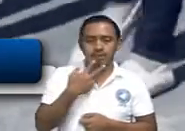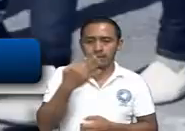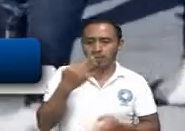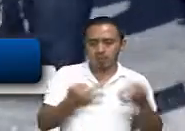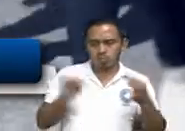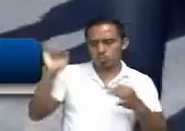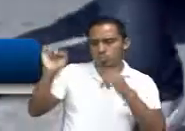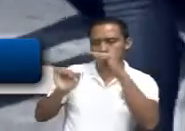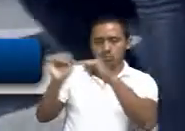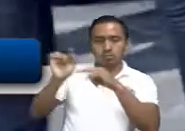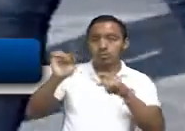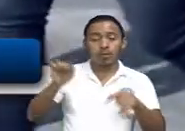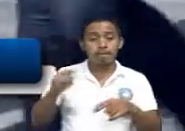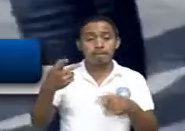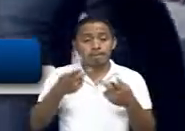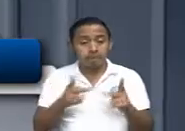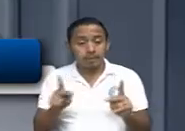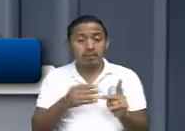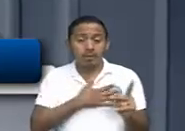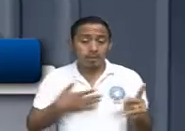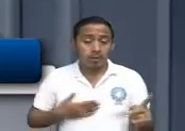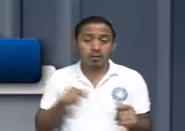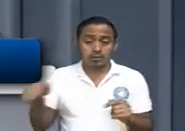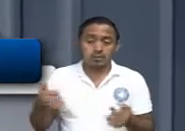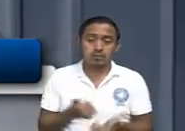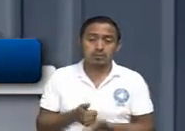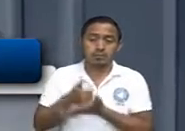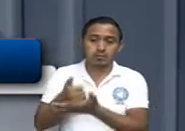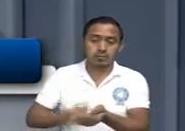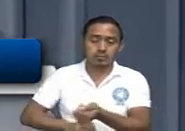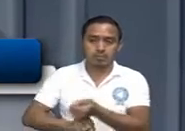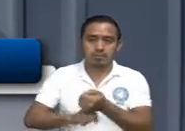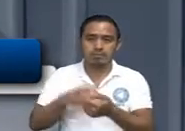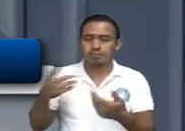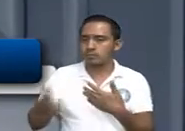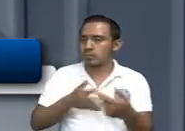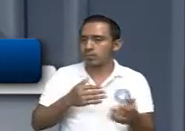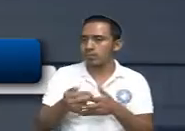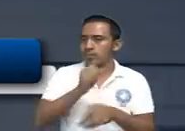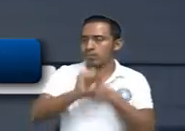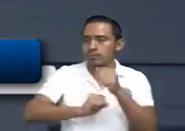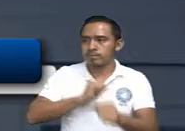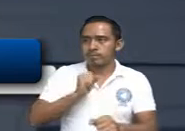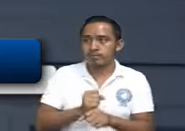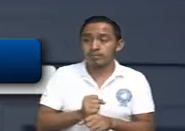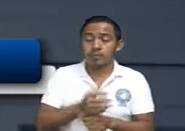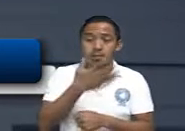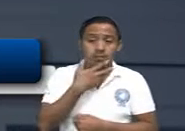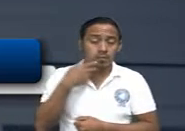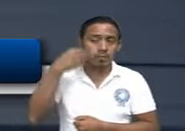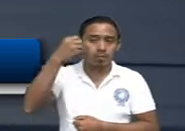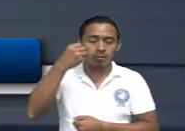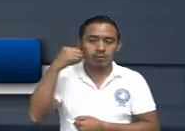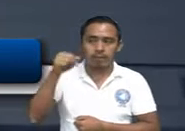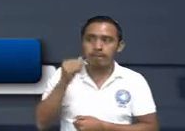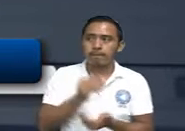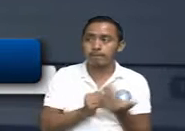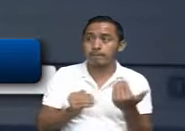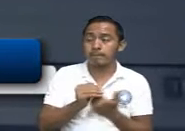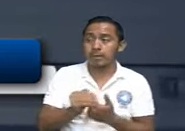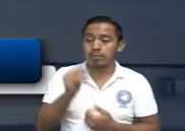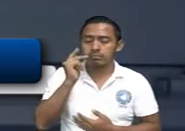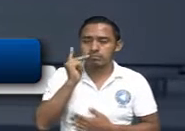actitud de la persona, ¿verdad? Independientemente de la edad. Porque, por ejemplo, en los adolescentes podemos ver más niveles de